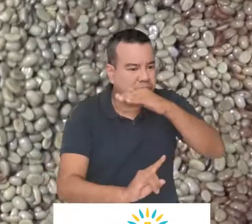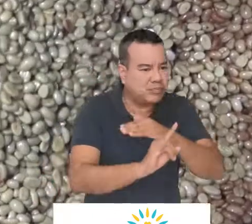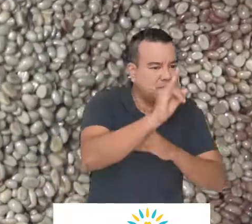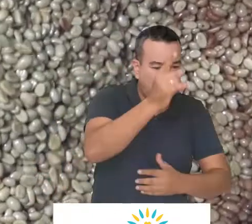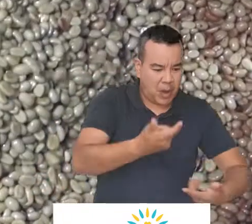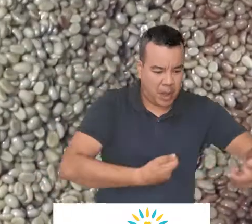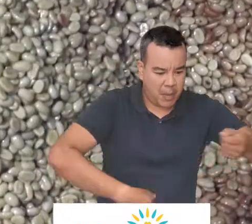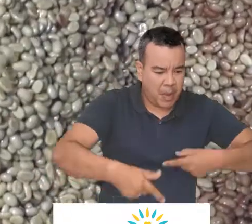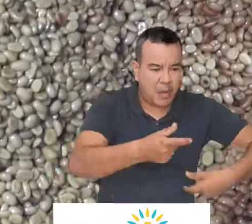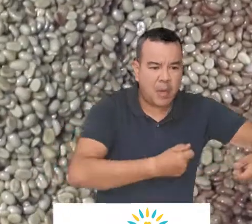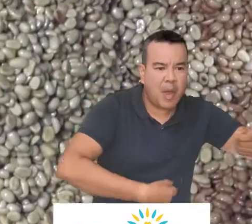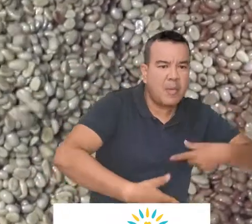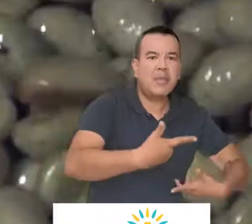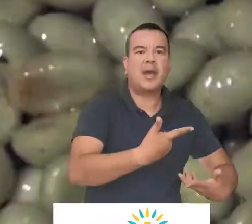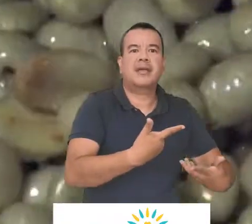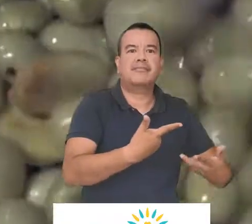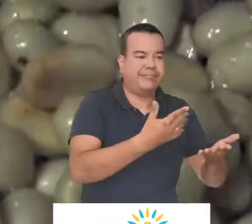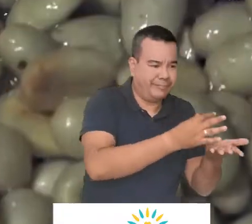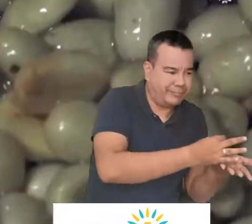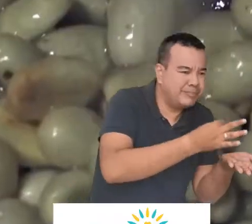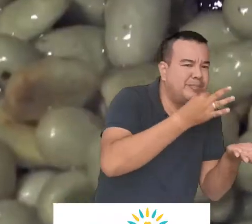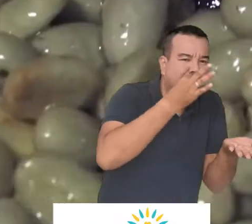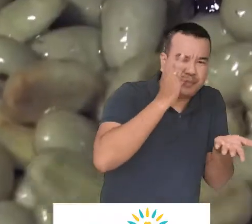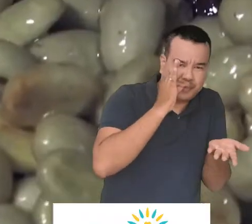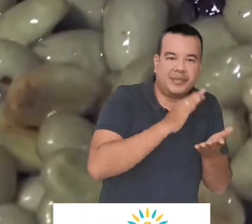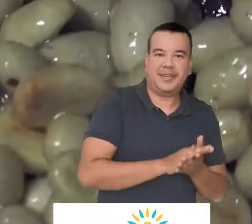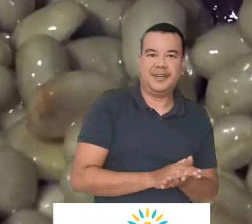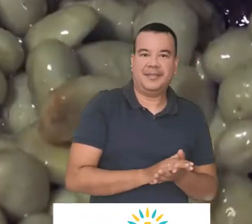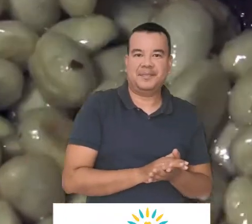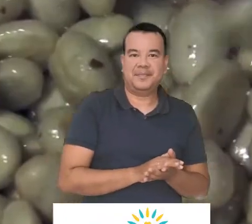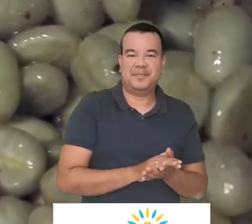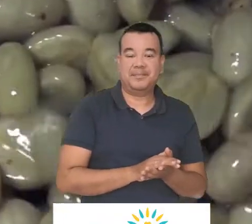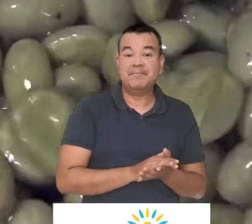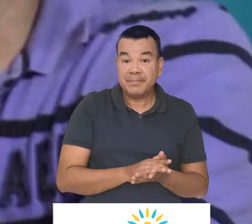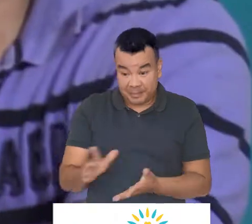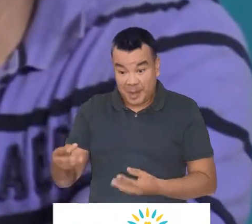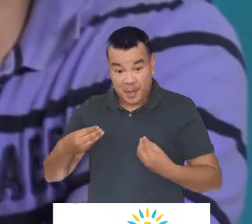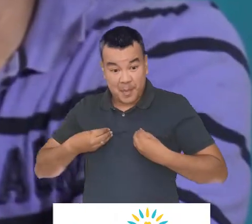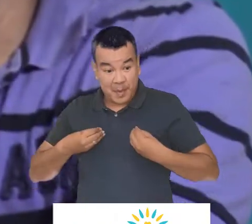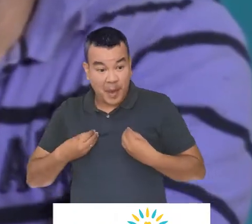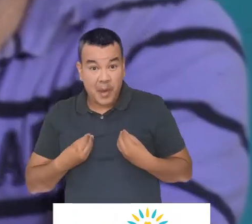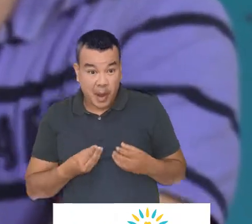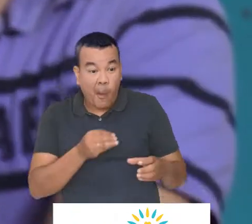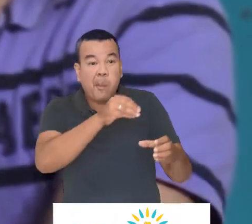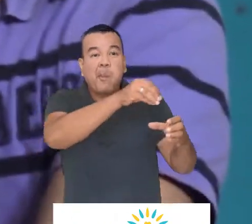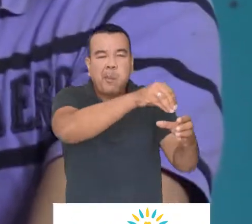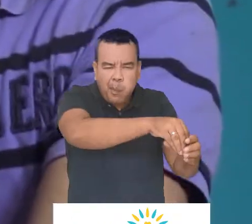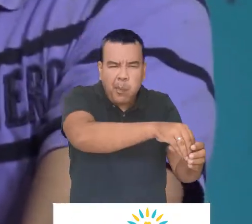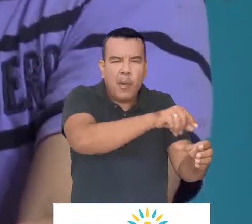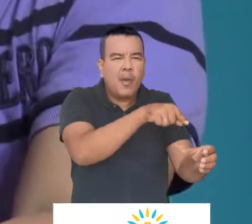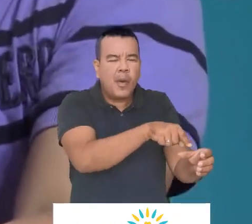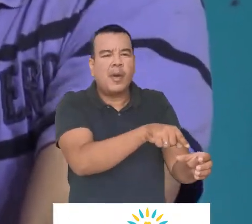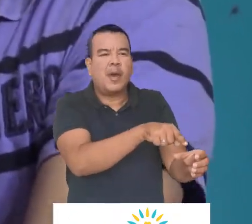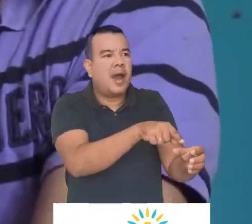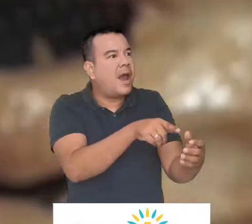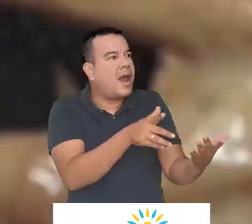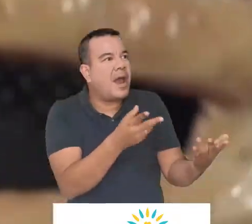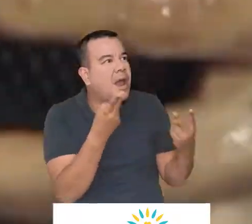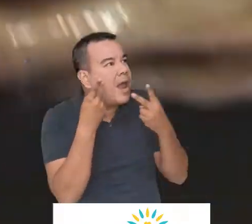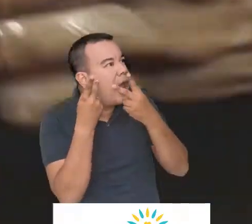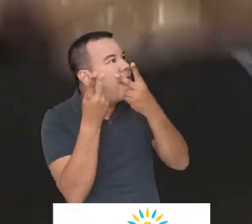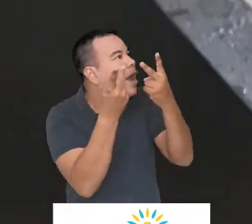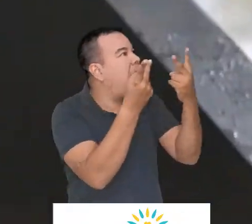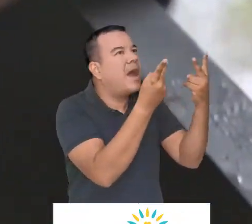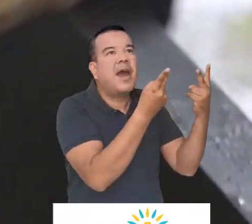cosecha. Vivir en la naturaleza, entender cómo funciona de una forma perfecta todo lo que hay a nuestro